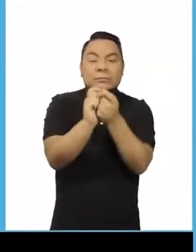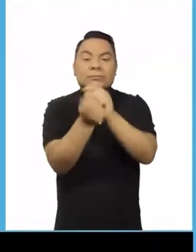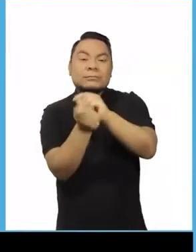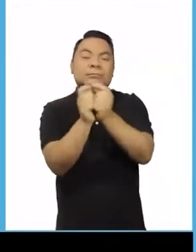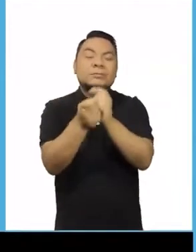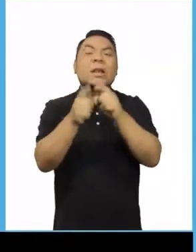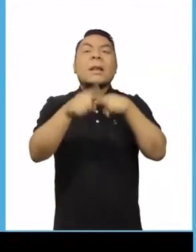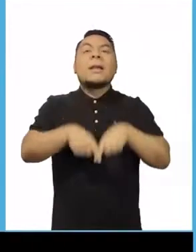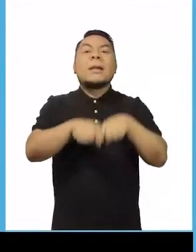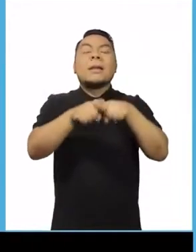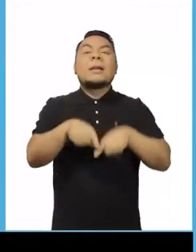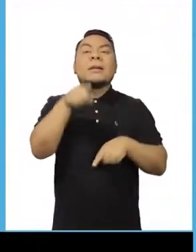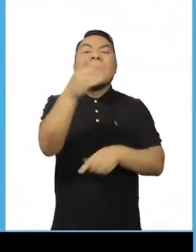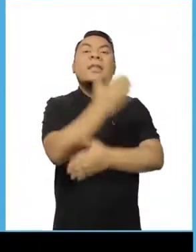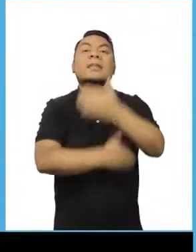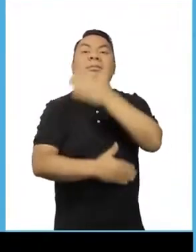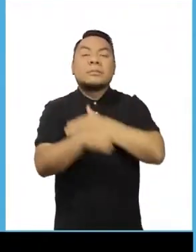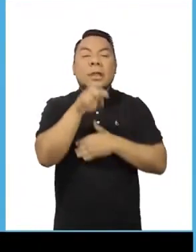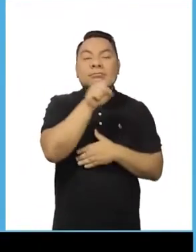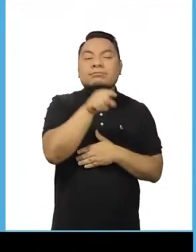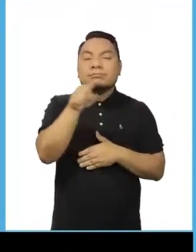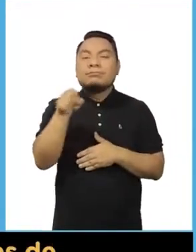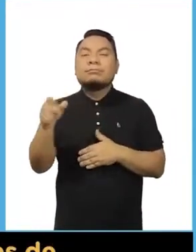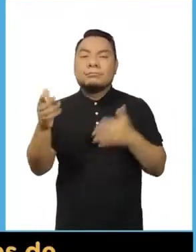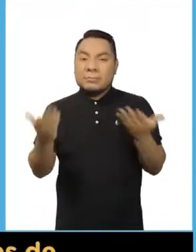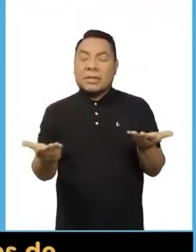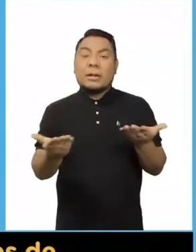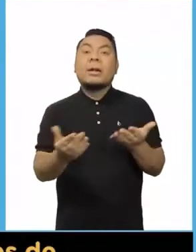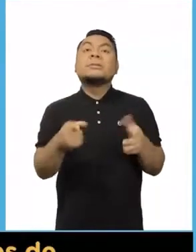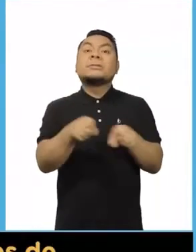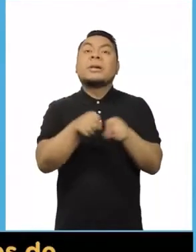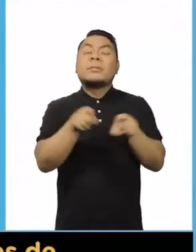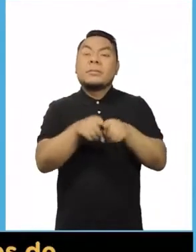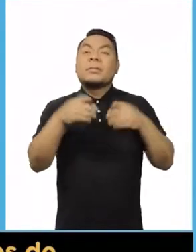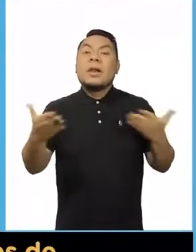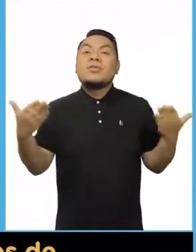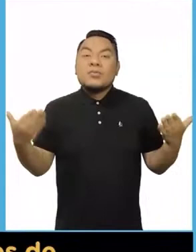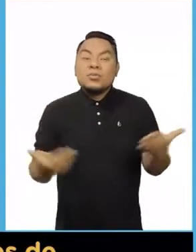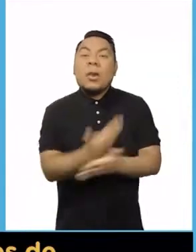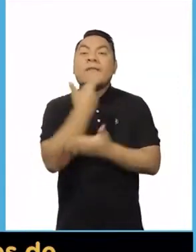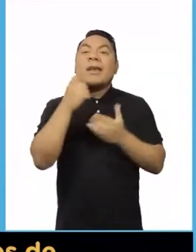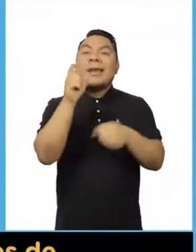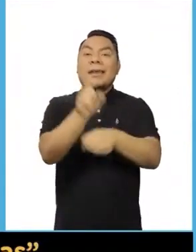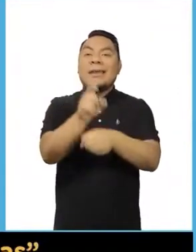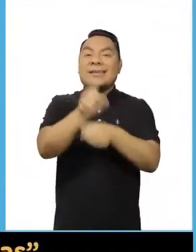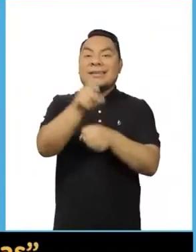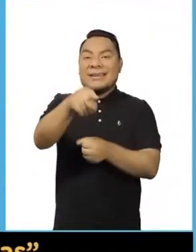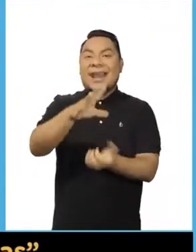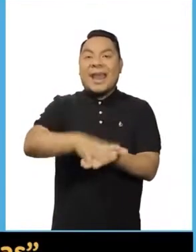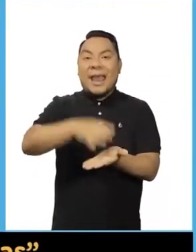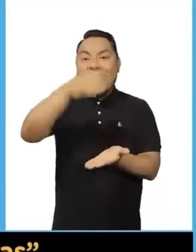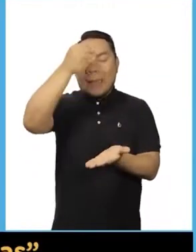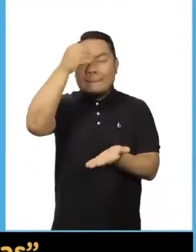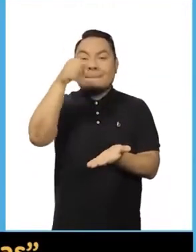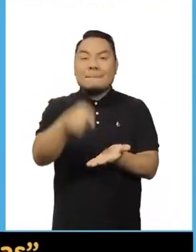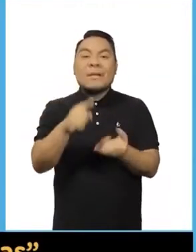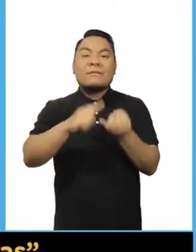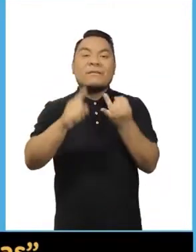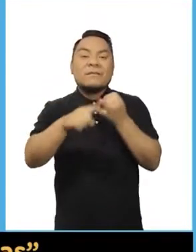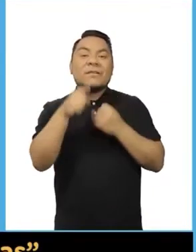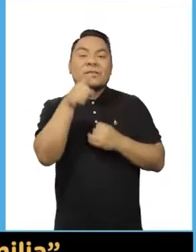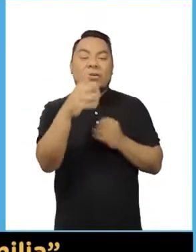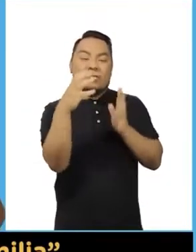de adecuaciones según el tipo de discapacidad, además de nuestras nuevas secciones de Aprendiendo a usar